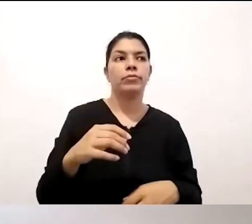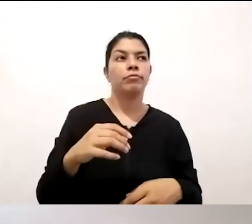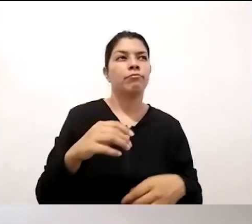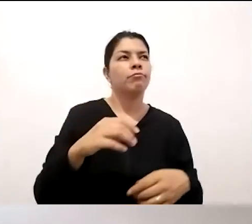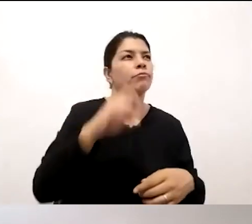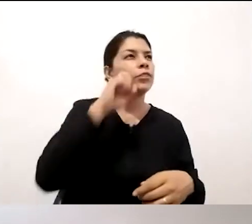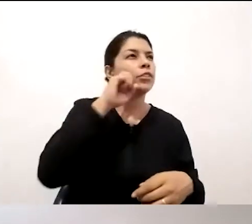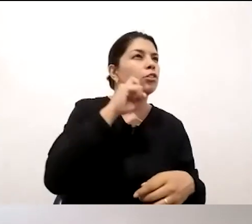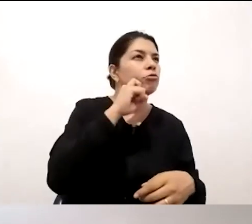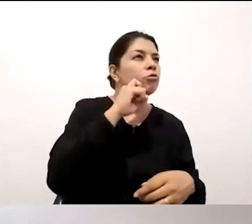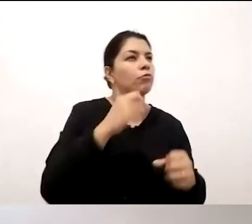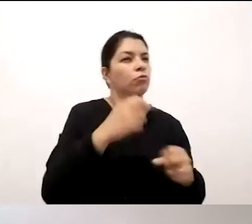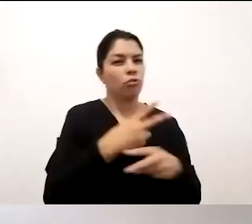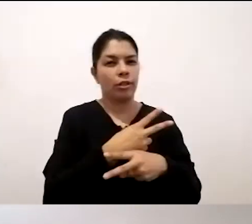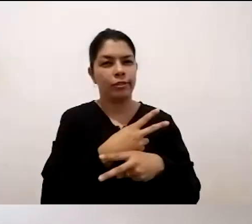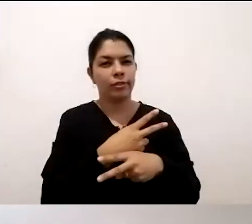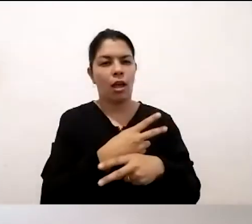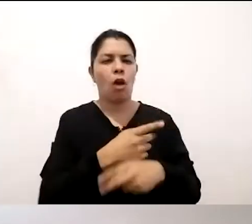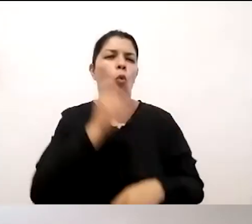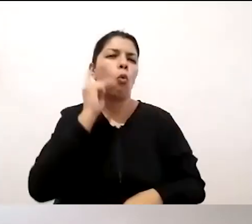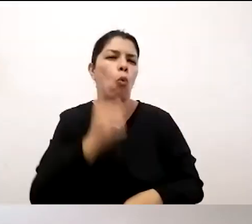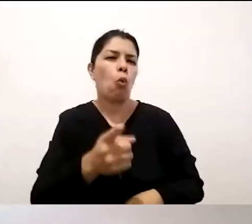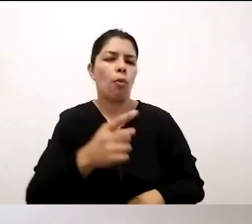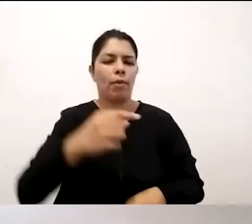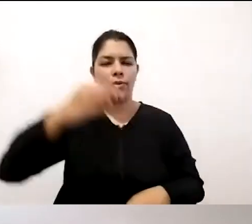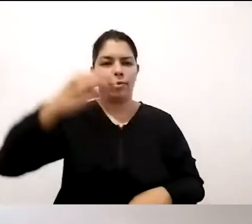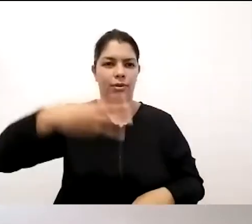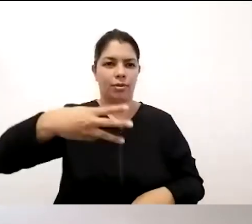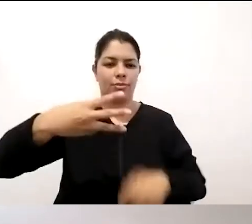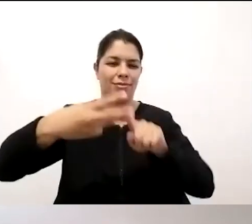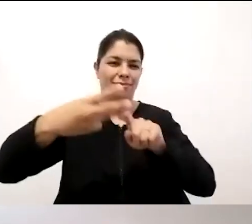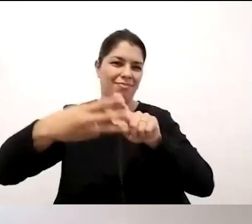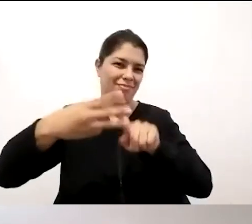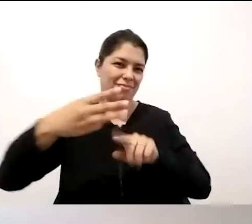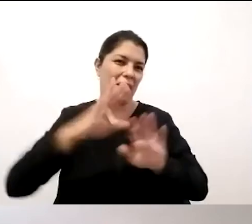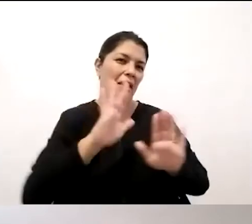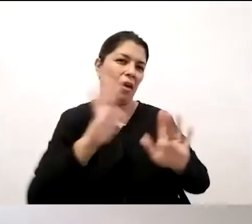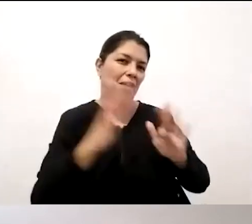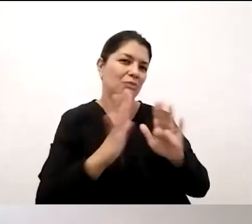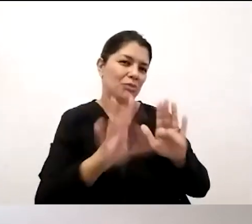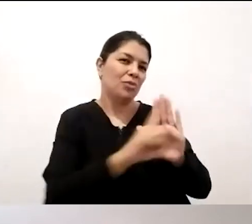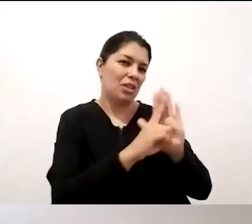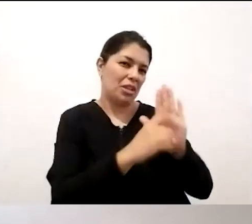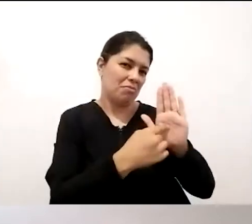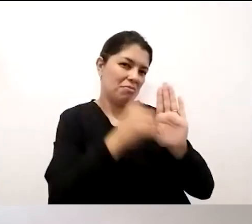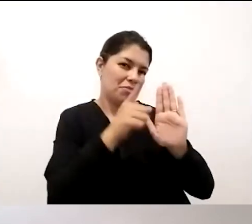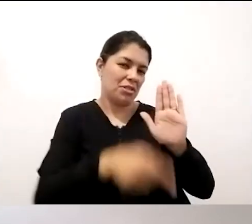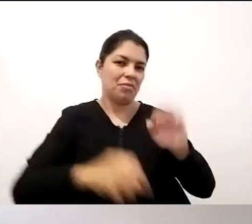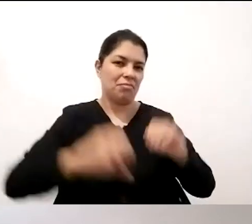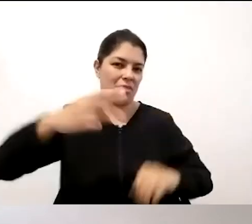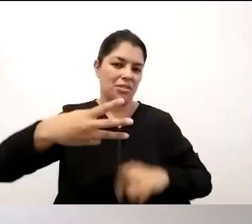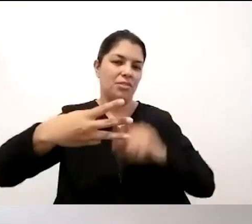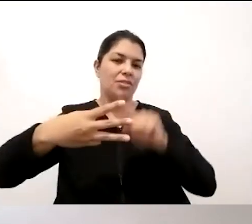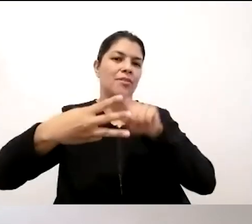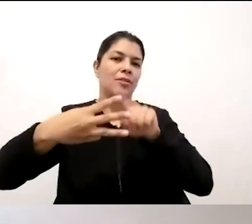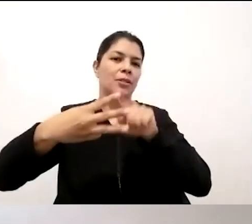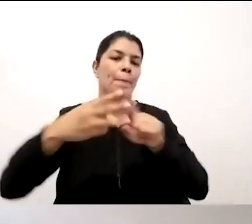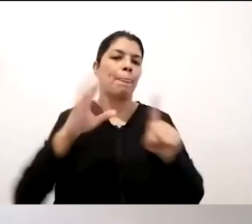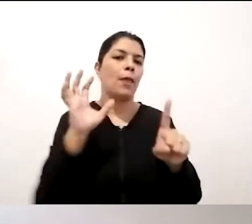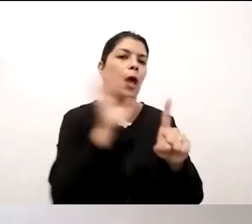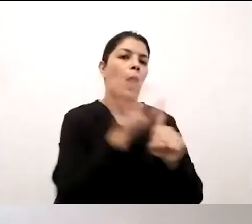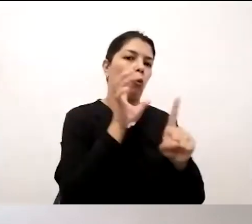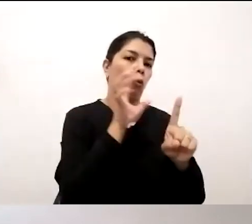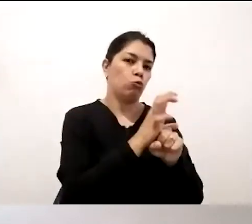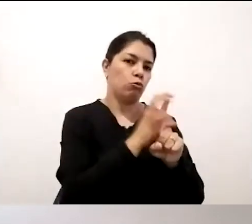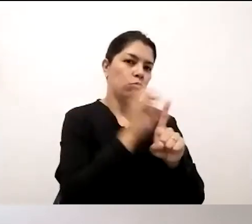asociada a 3 causas de factor legal, que es importante aprenderlas a diferenciar. Uno es el acoso sexual, que son todos